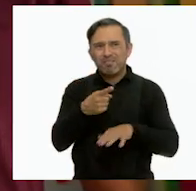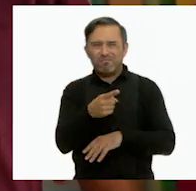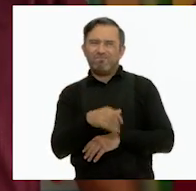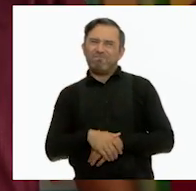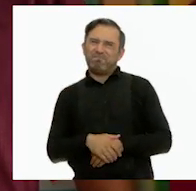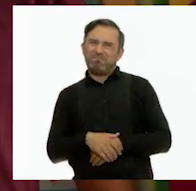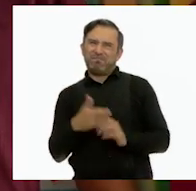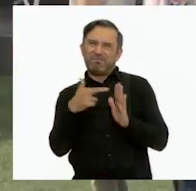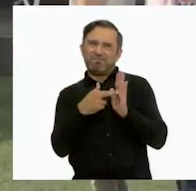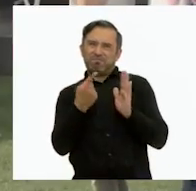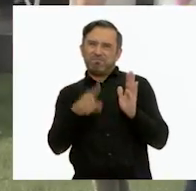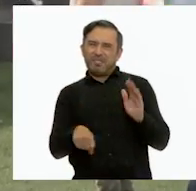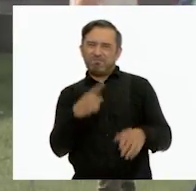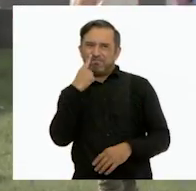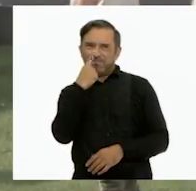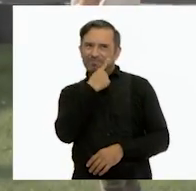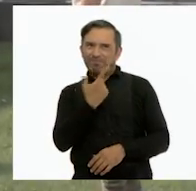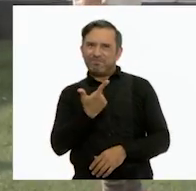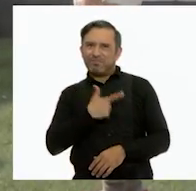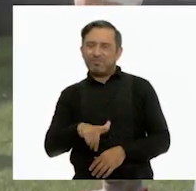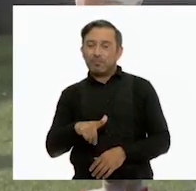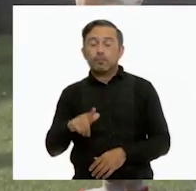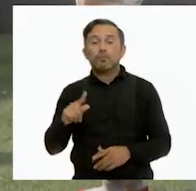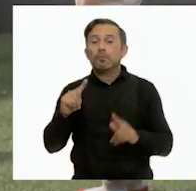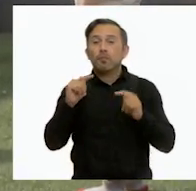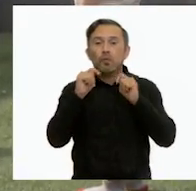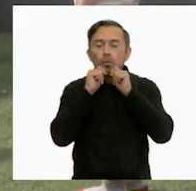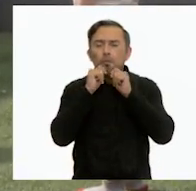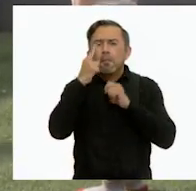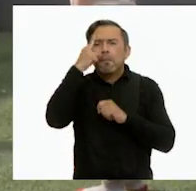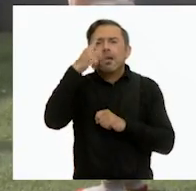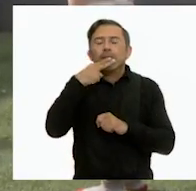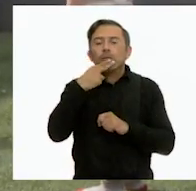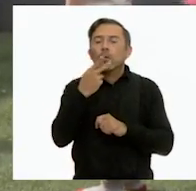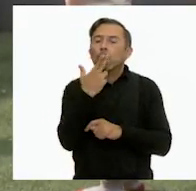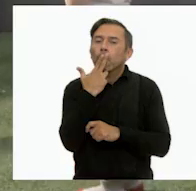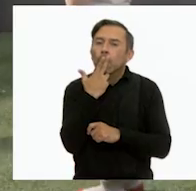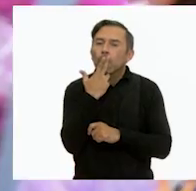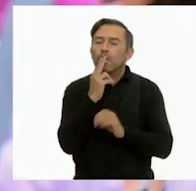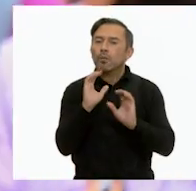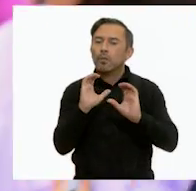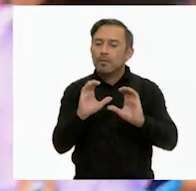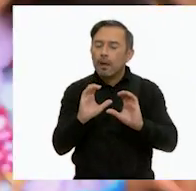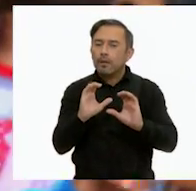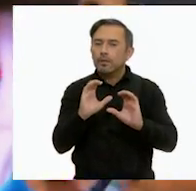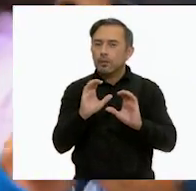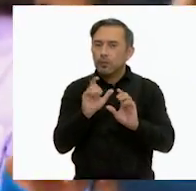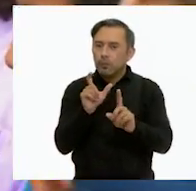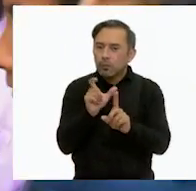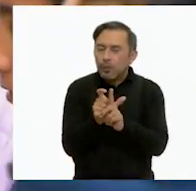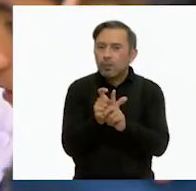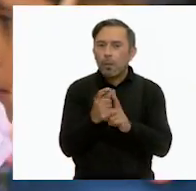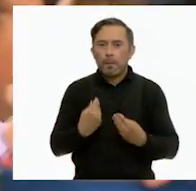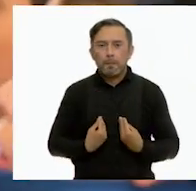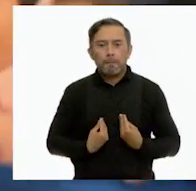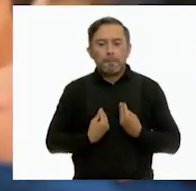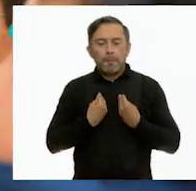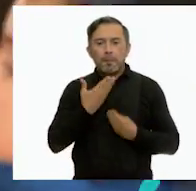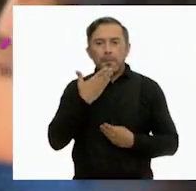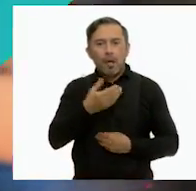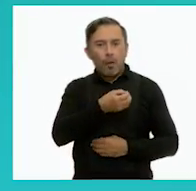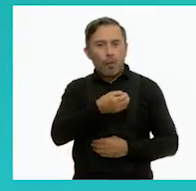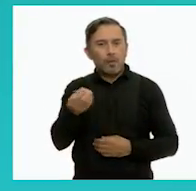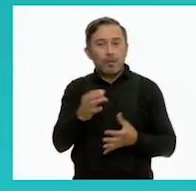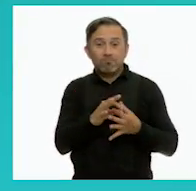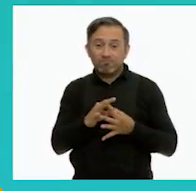pero estas son para protegerte, cuidarte y vivir en orden y mantenernos